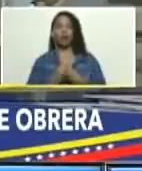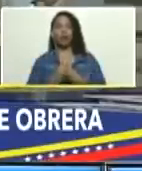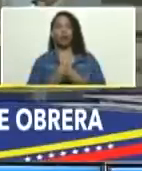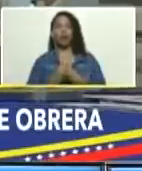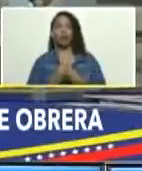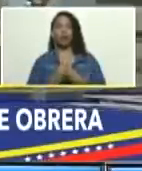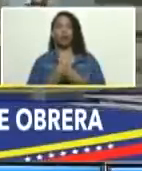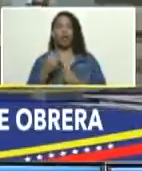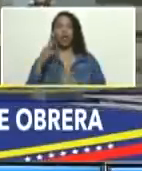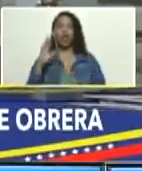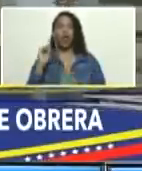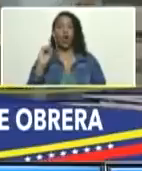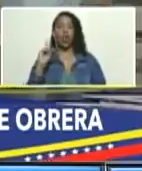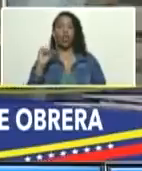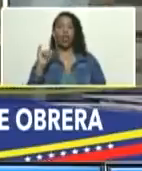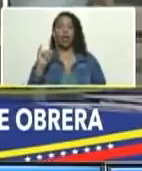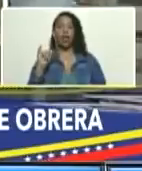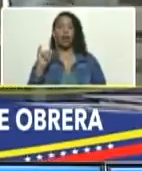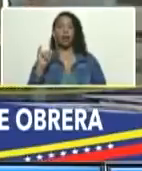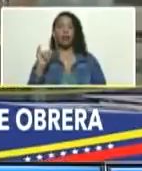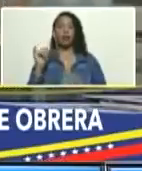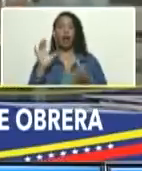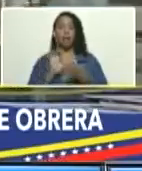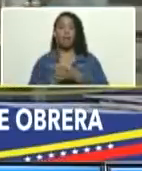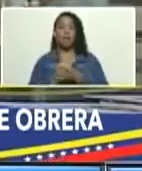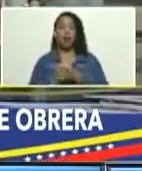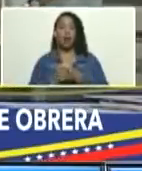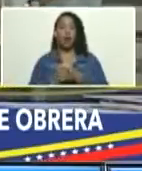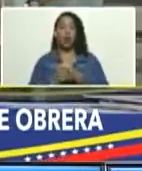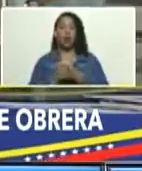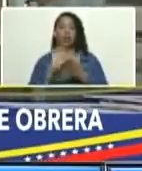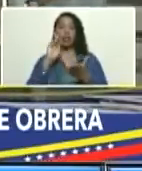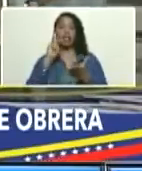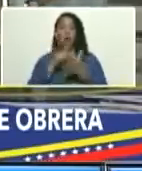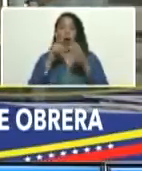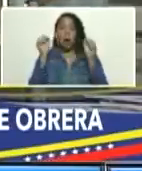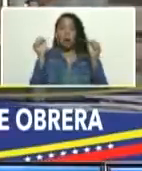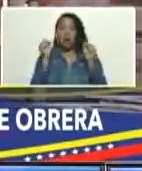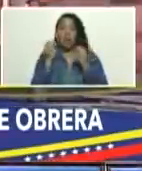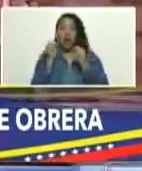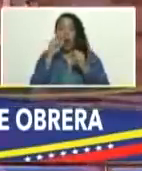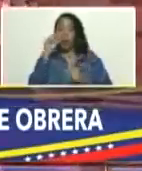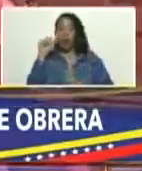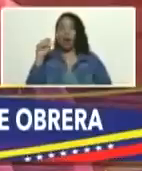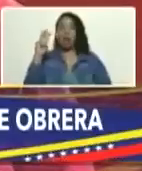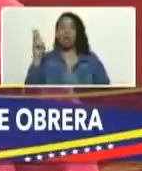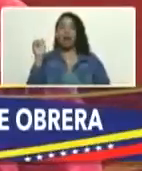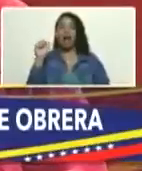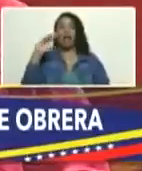Roy Pacheco. Llegó Pacheco.